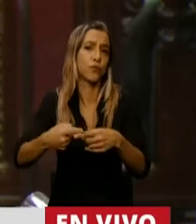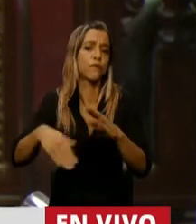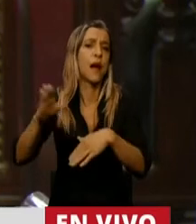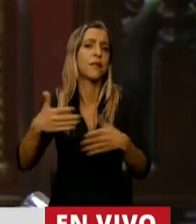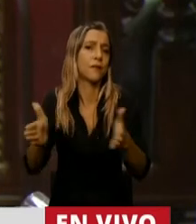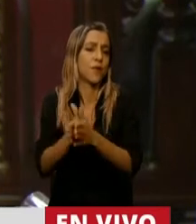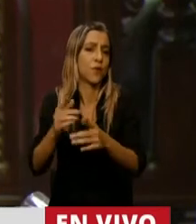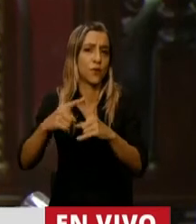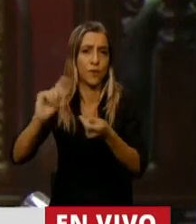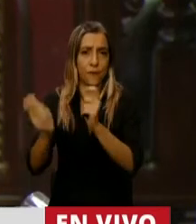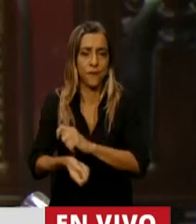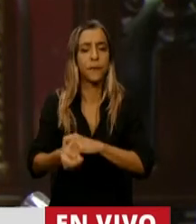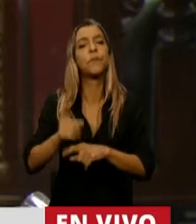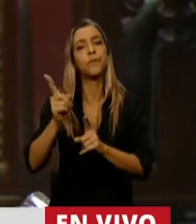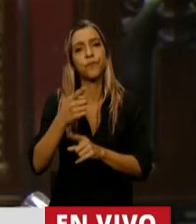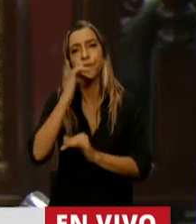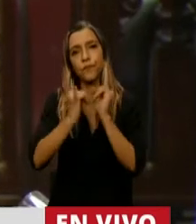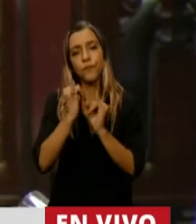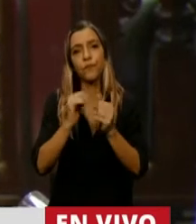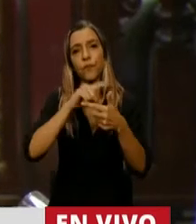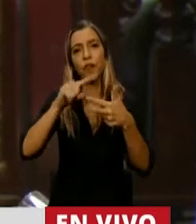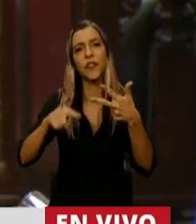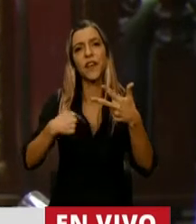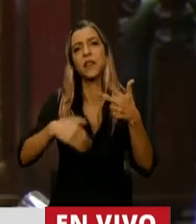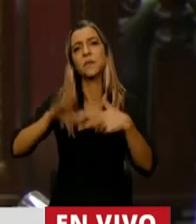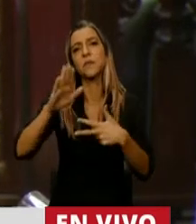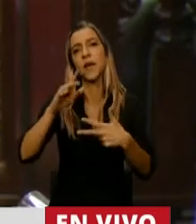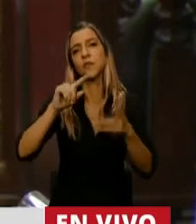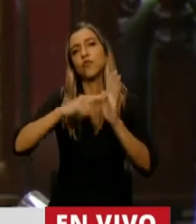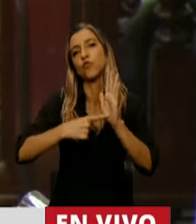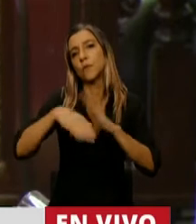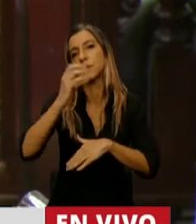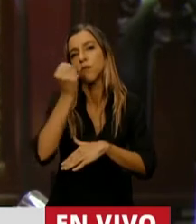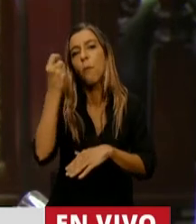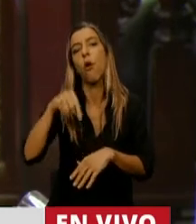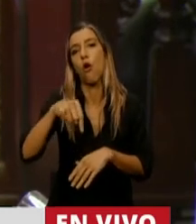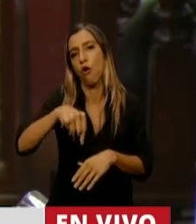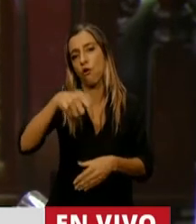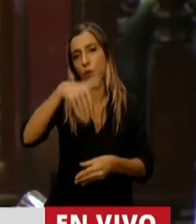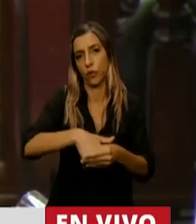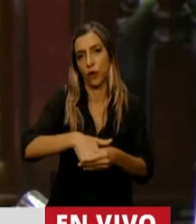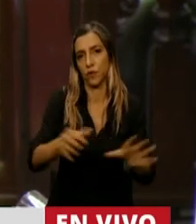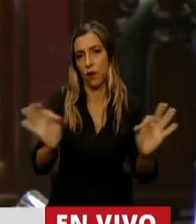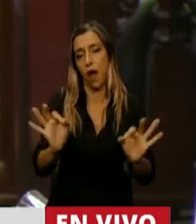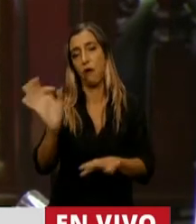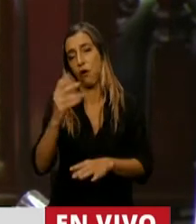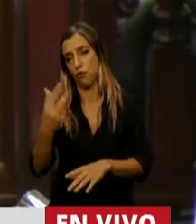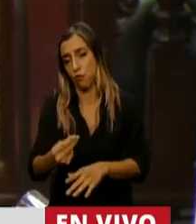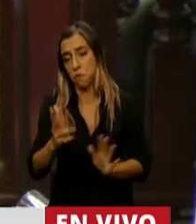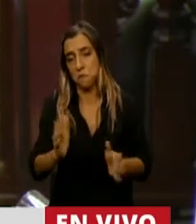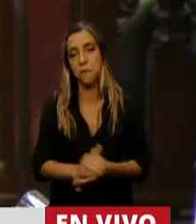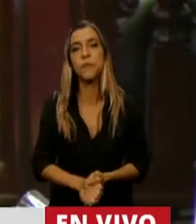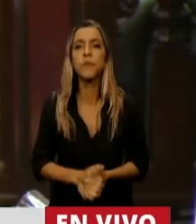de por qué hoy algunos van a elegir el camino de la abstención y de no acompañarnos. Y a mí me gustaría repasarlo,